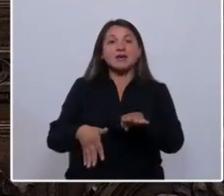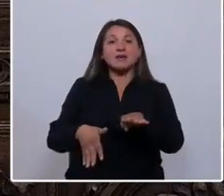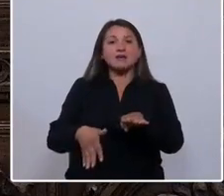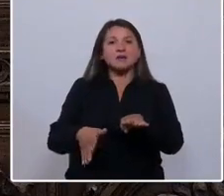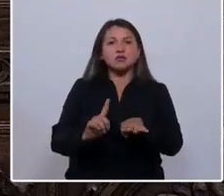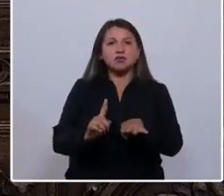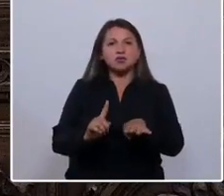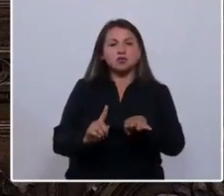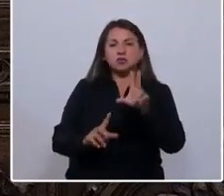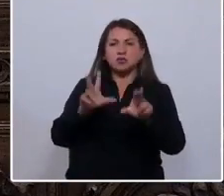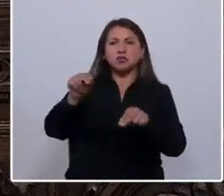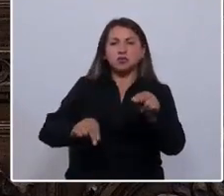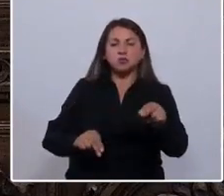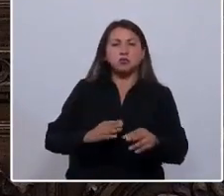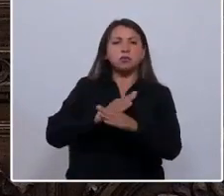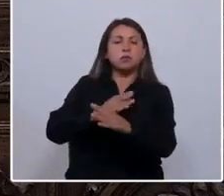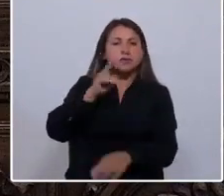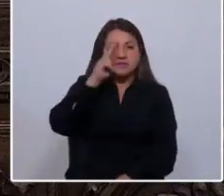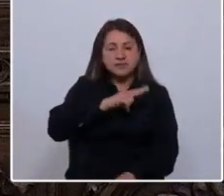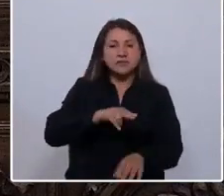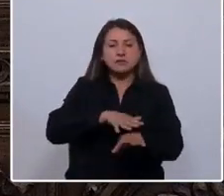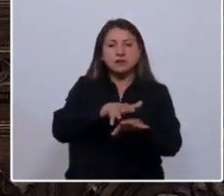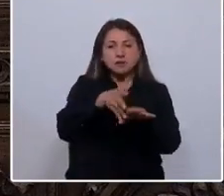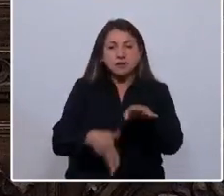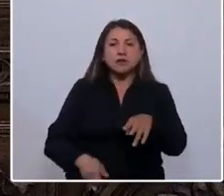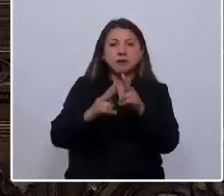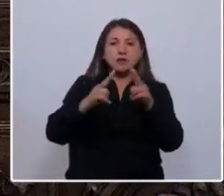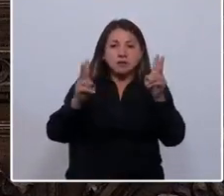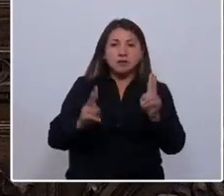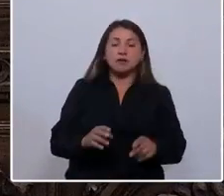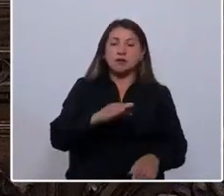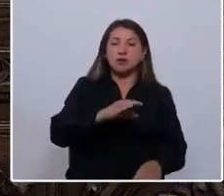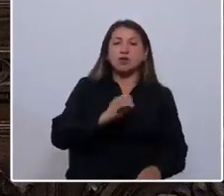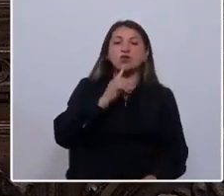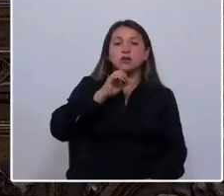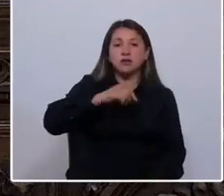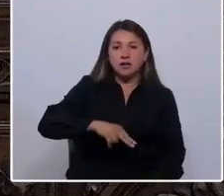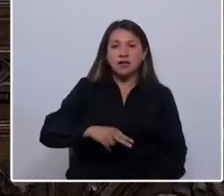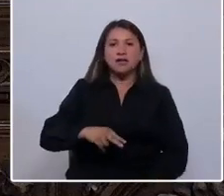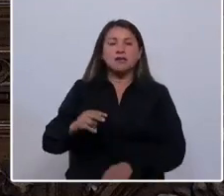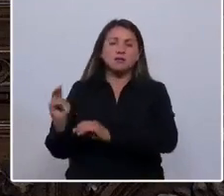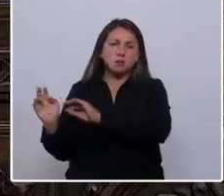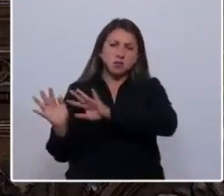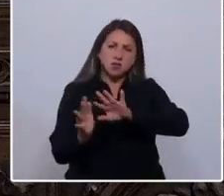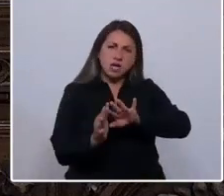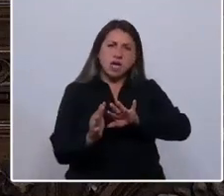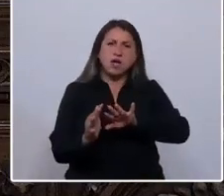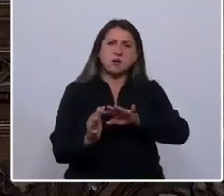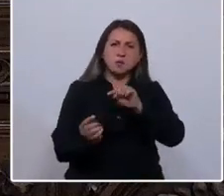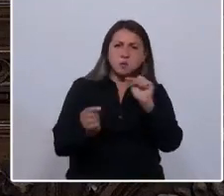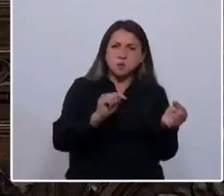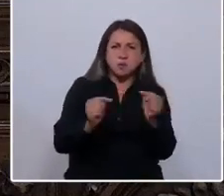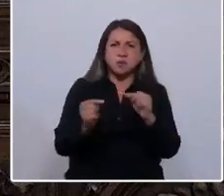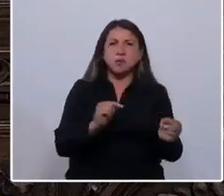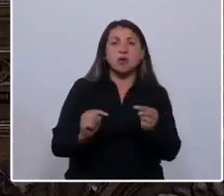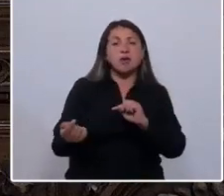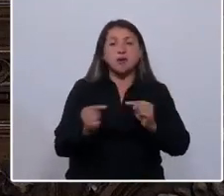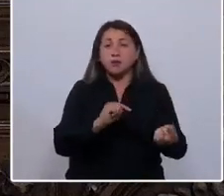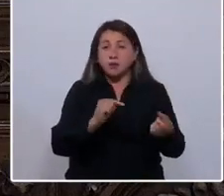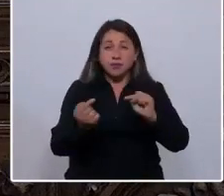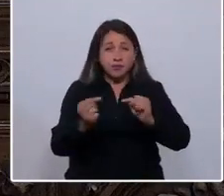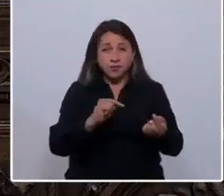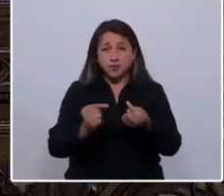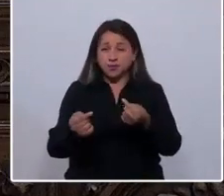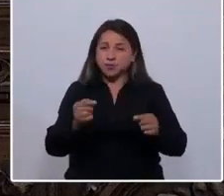Patagonia sin represas. Desde Cochrane, a caballo, llegaron pioneras y pioneros, quienes tras una larguísima travesía, fuerte y